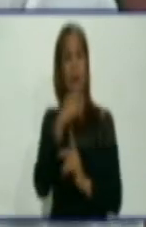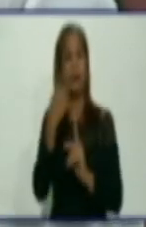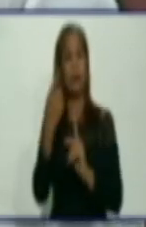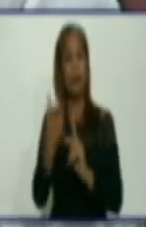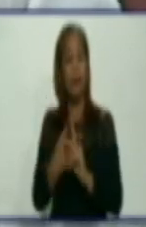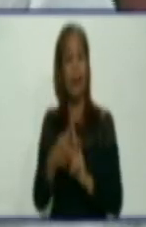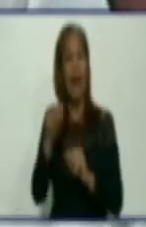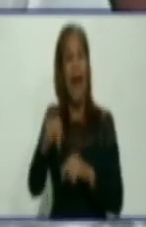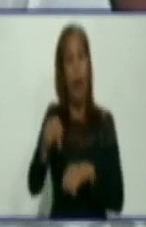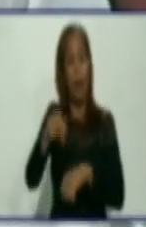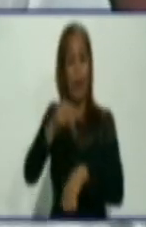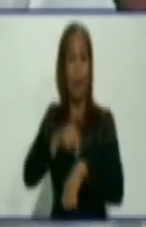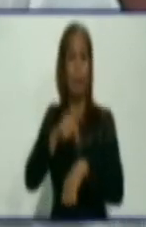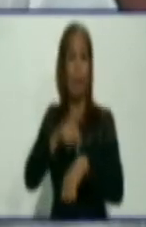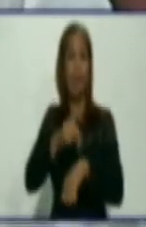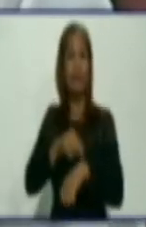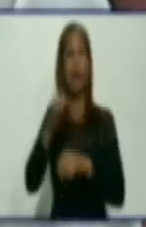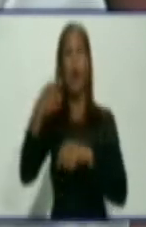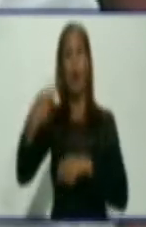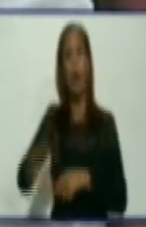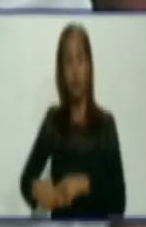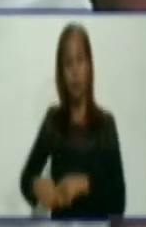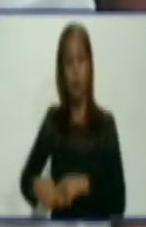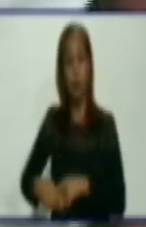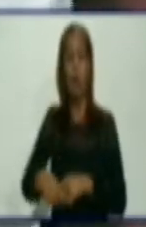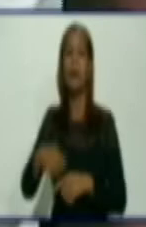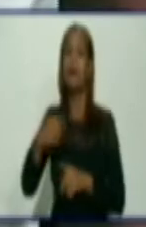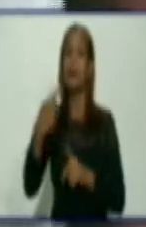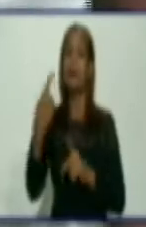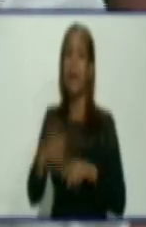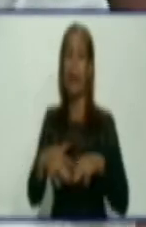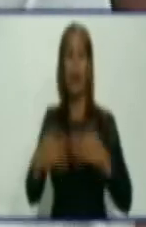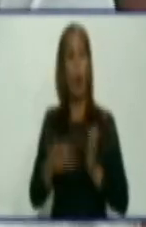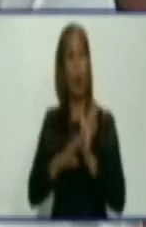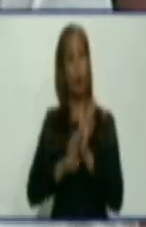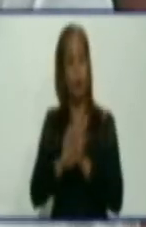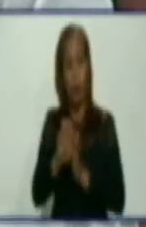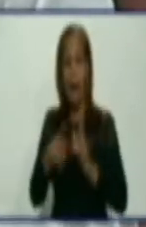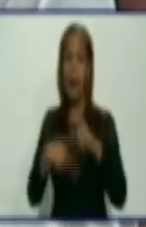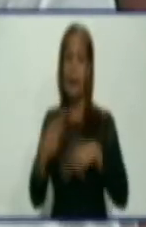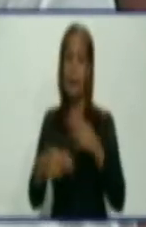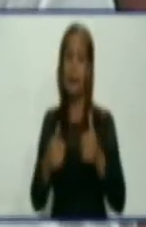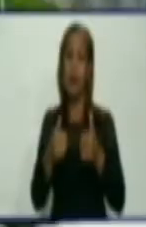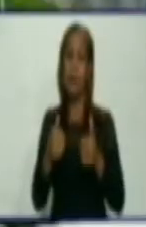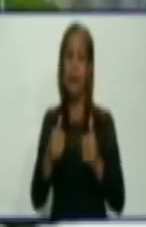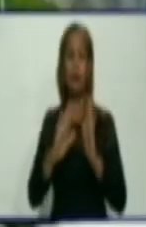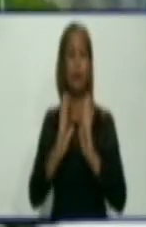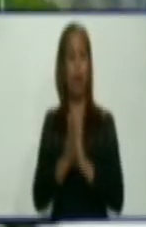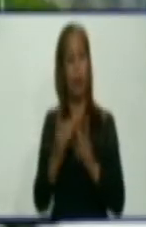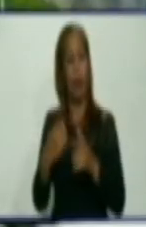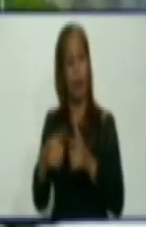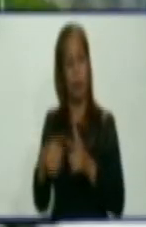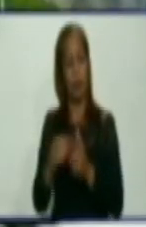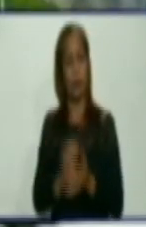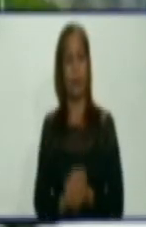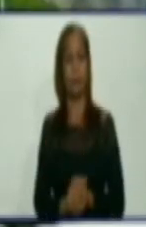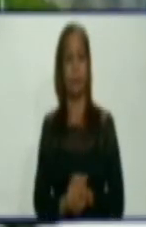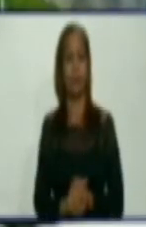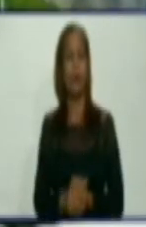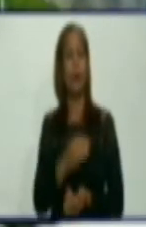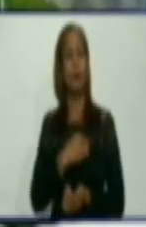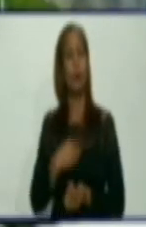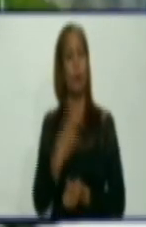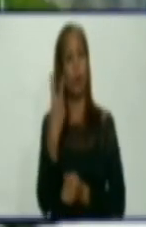estamos en el momento justo de seguir haciendo bien las cosas para comenzar a bajar esa transmisión. Doctor, 2 elementos. Usted acaba de